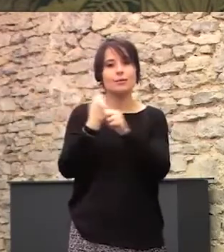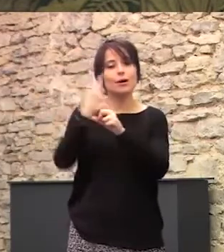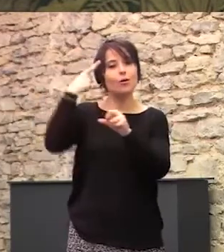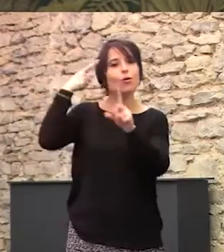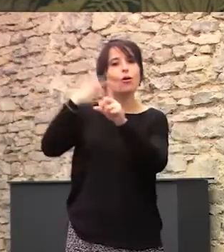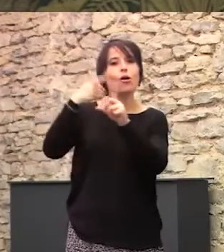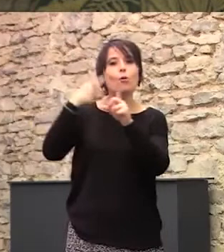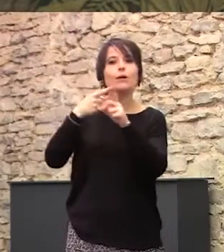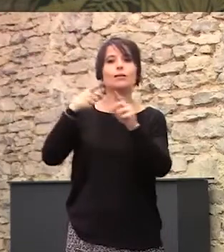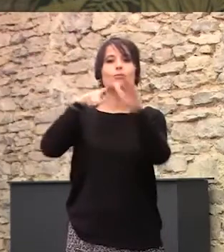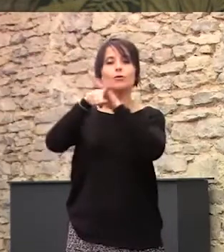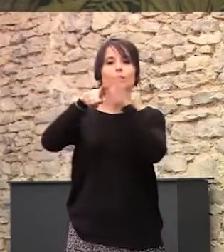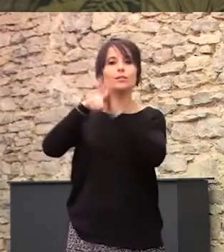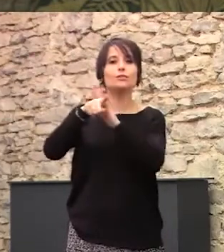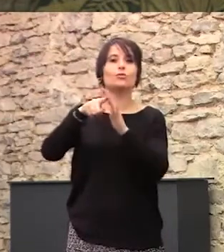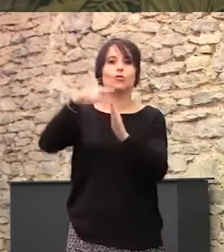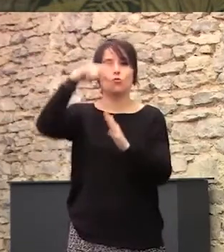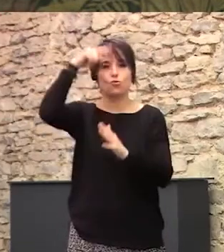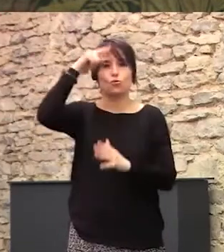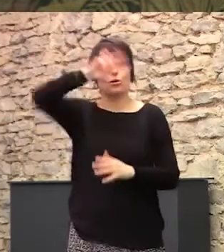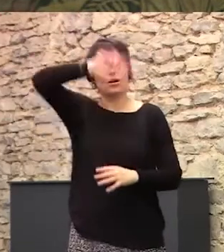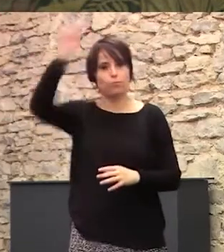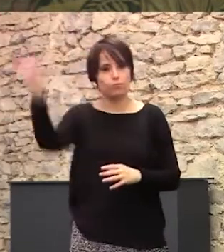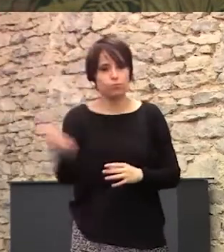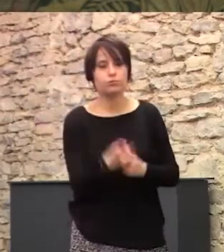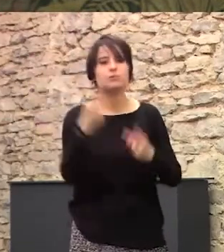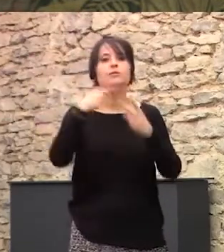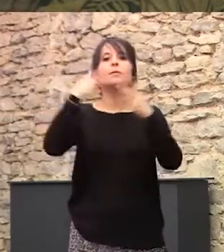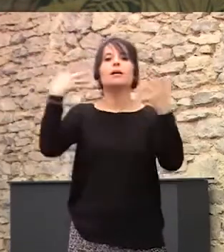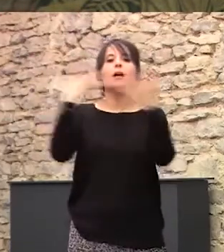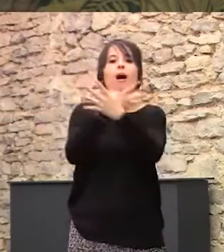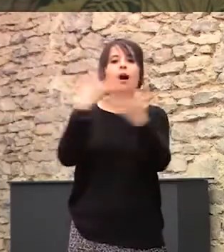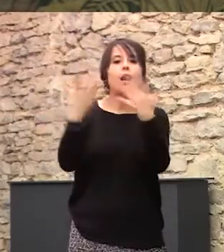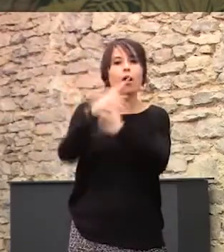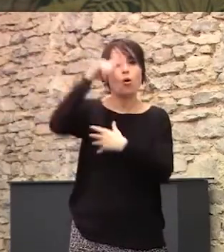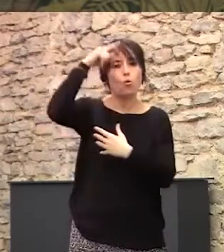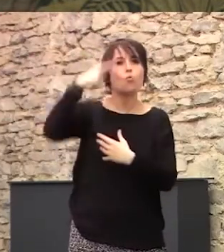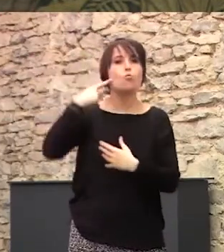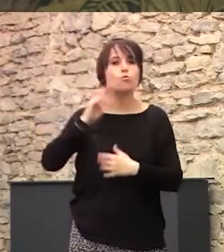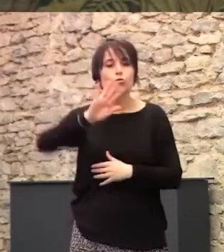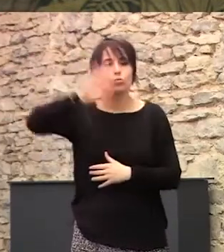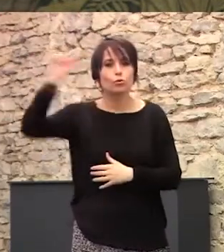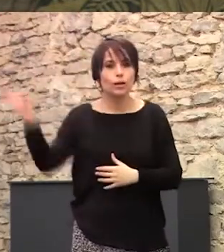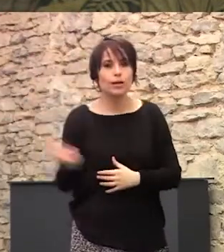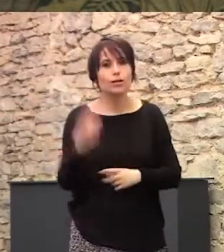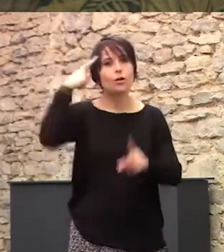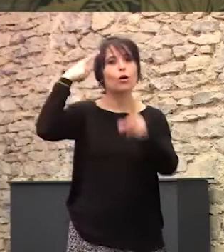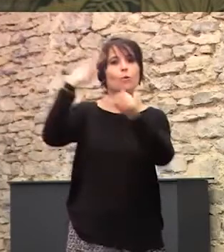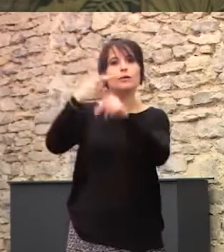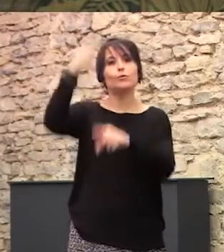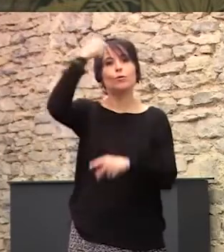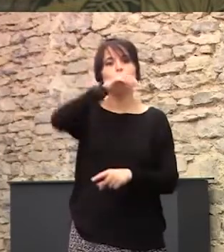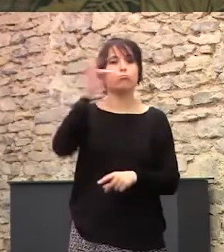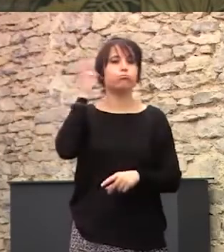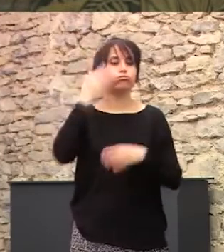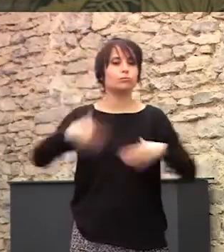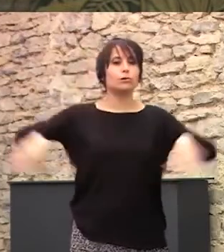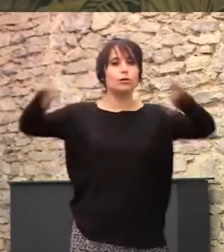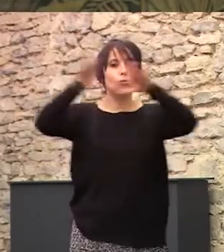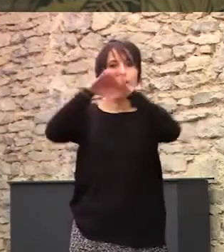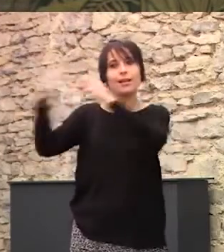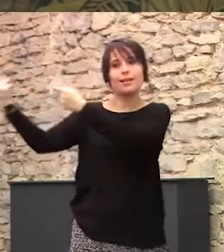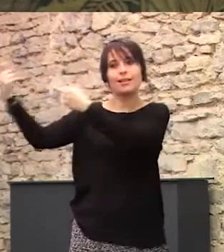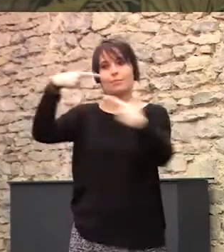de la diversidad cultural, la convivencia intercultural y la promoción de la igualdad entre mujeres y hombres en relación con la